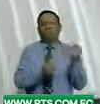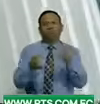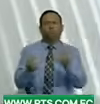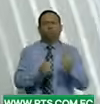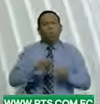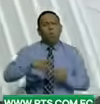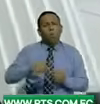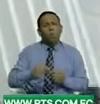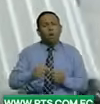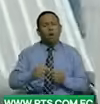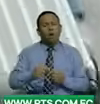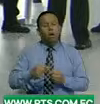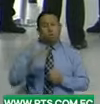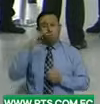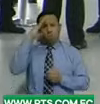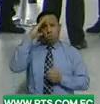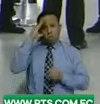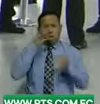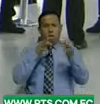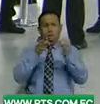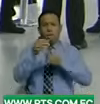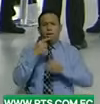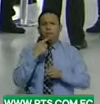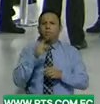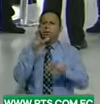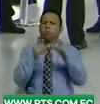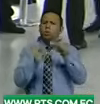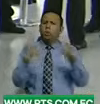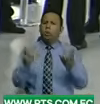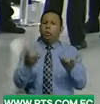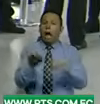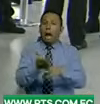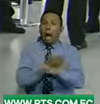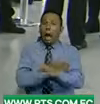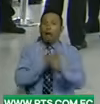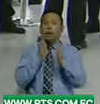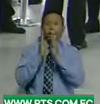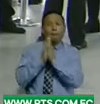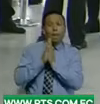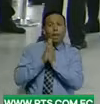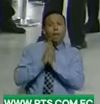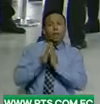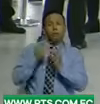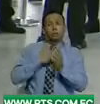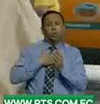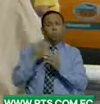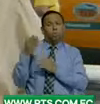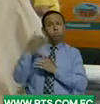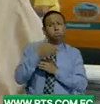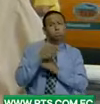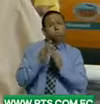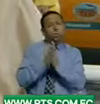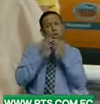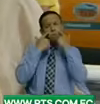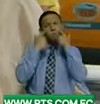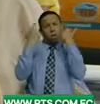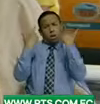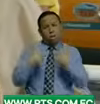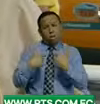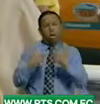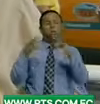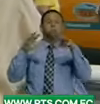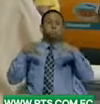policial explica que esto no les ha ocurrido a los ciudadanos que pidieron el servicio retorno seguro. Tenemos